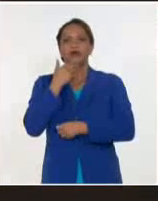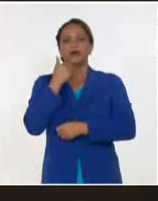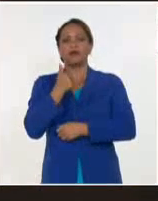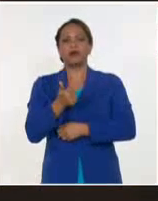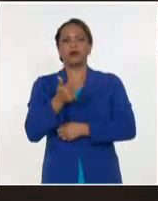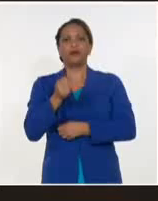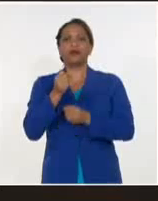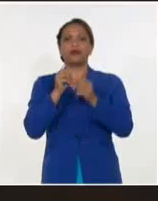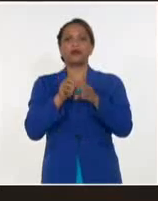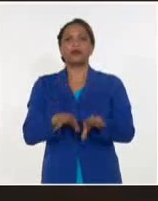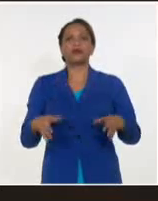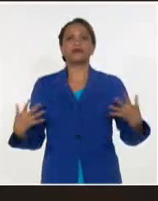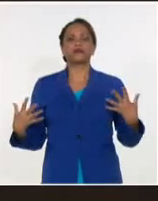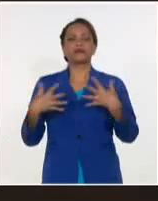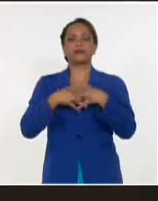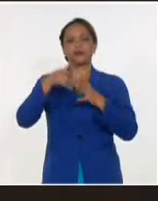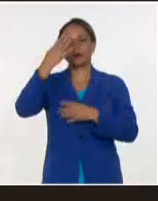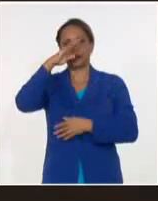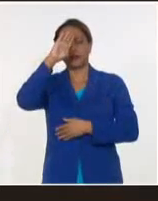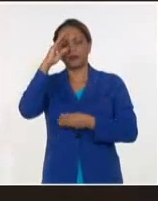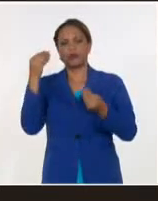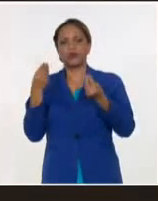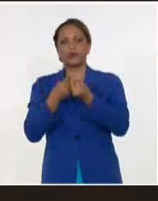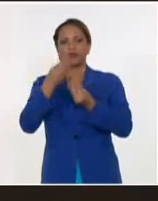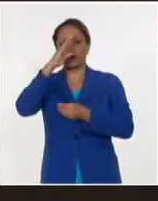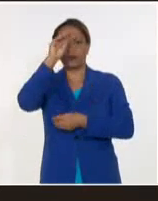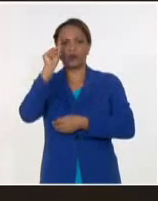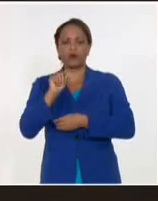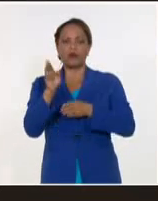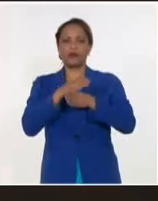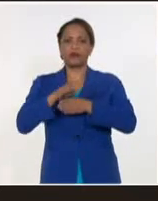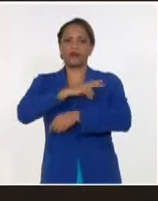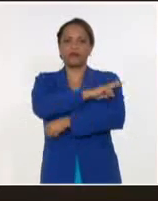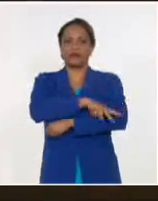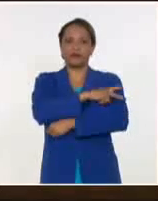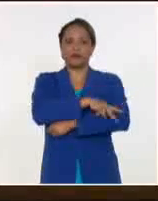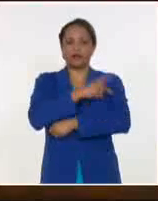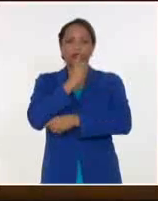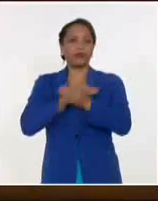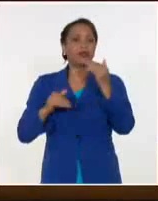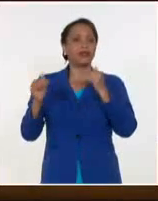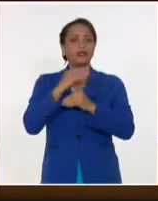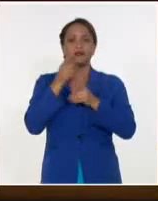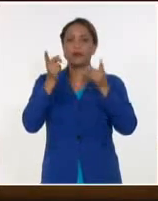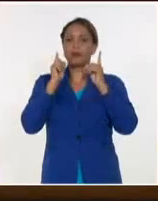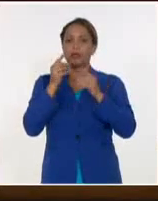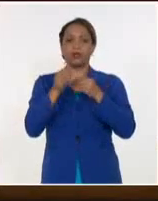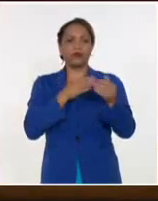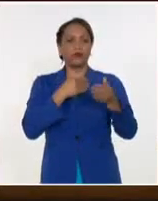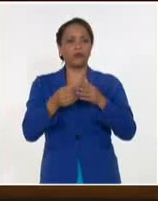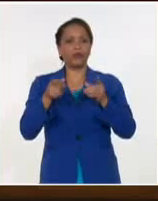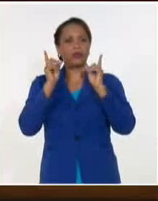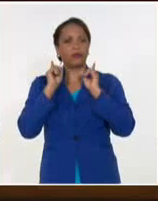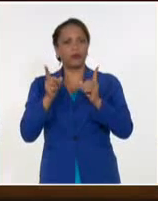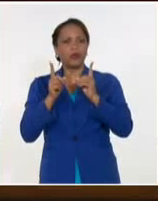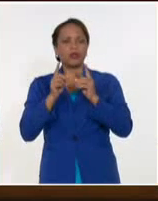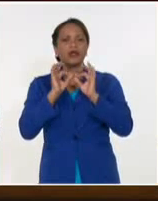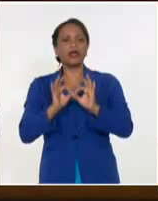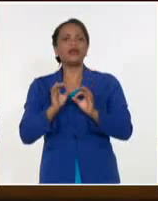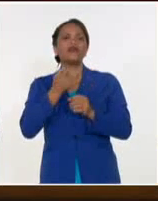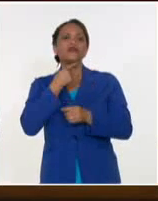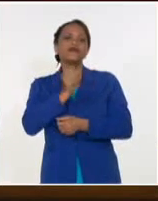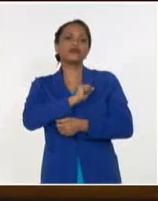normalizaciones de la relación de la nación con sus emigrados, por encima de coyunturas políticas promovidas por quienes insisten en derrotar